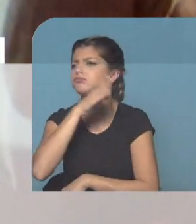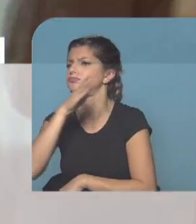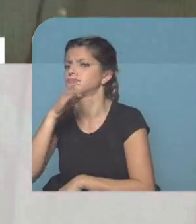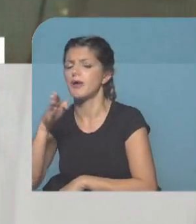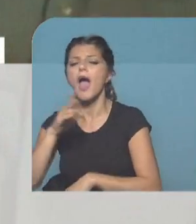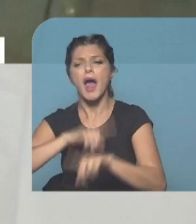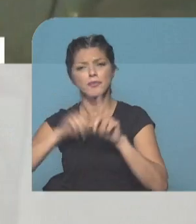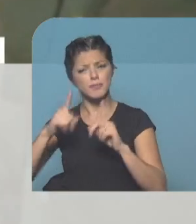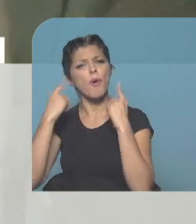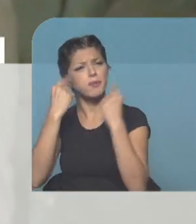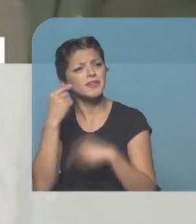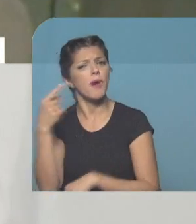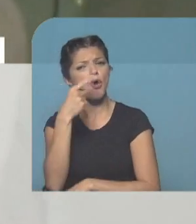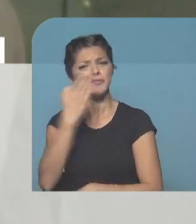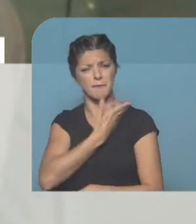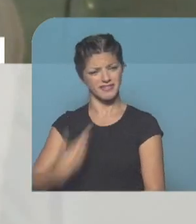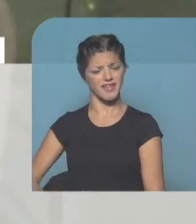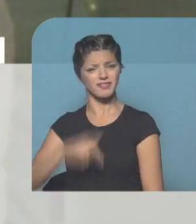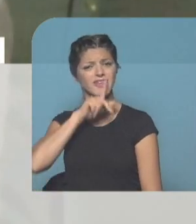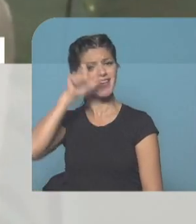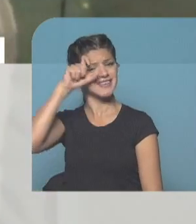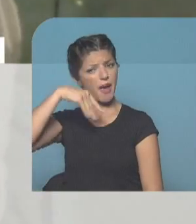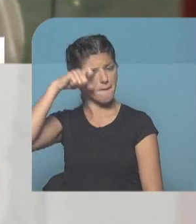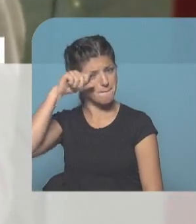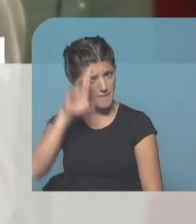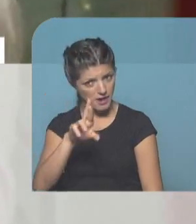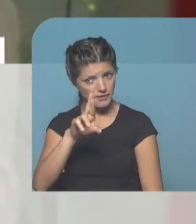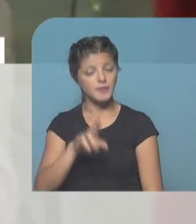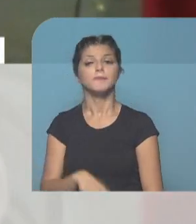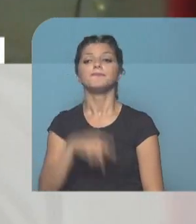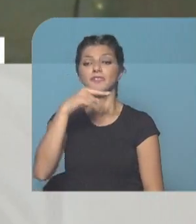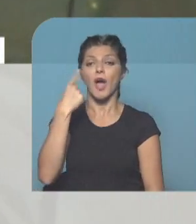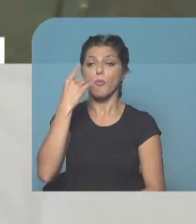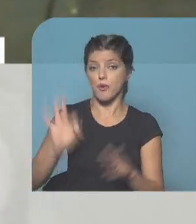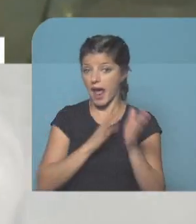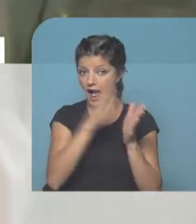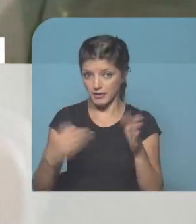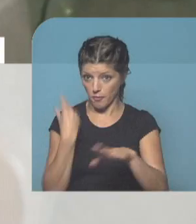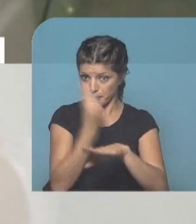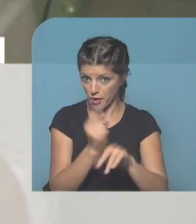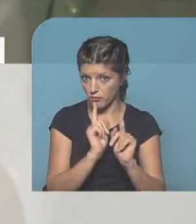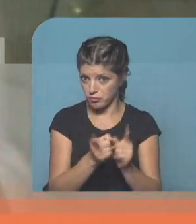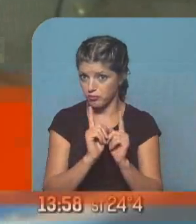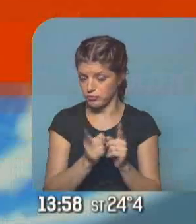duras críticas contra Michel Temer, el actual mandatario cumplió un año en el gobierno.